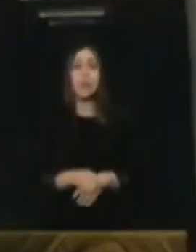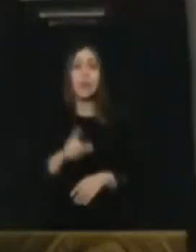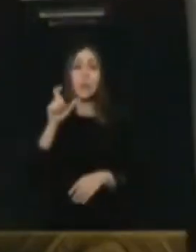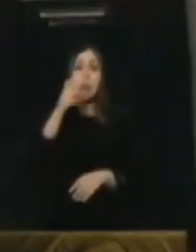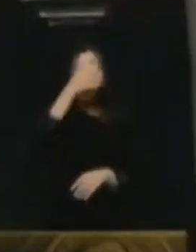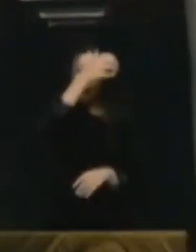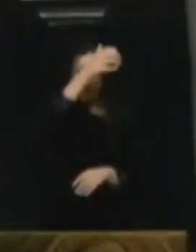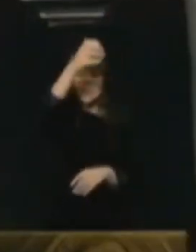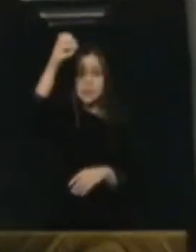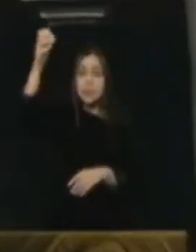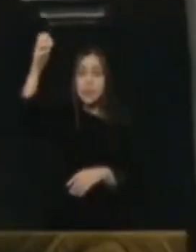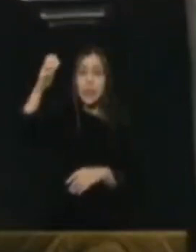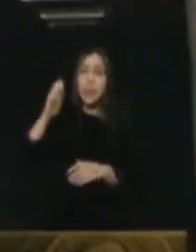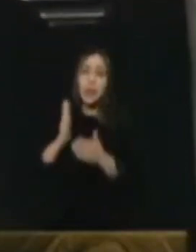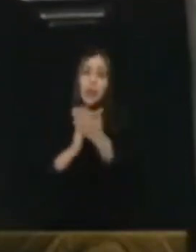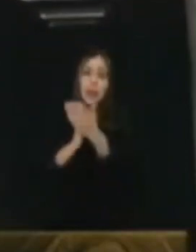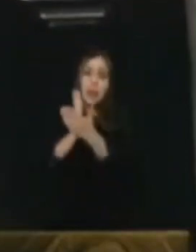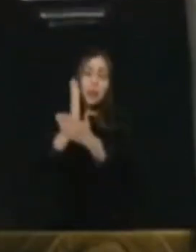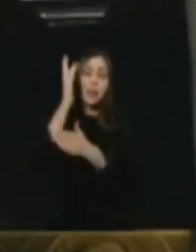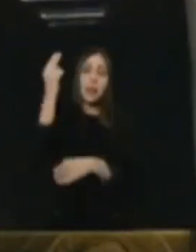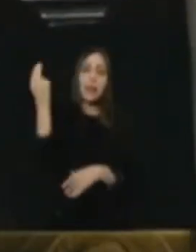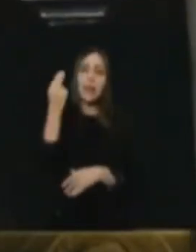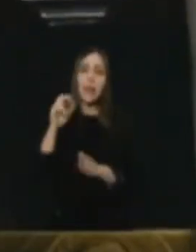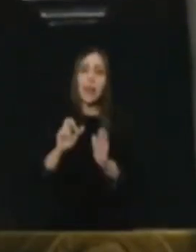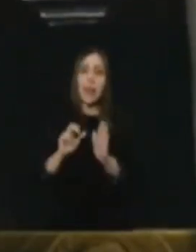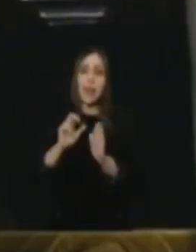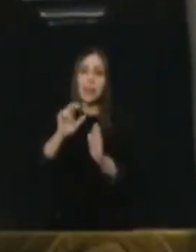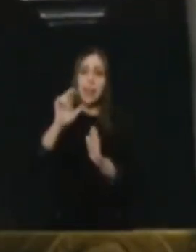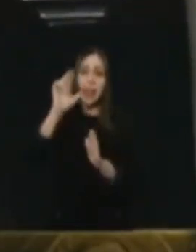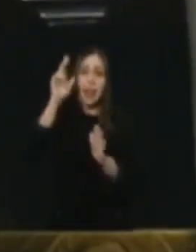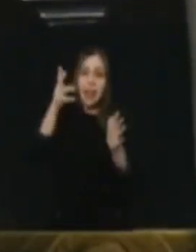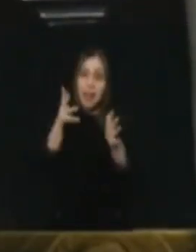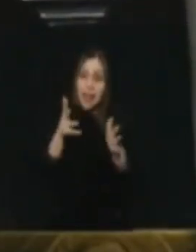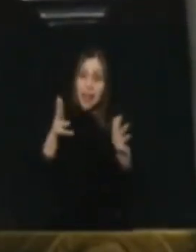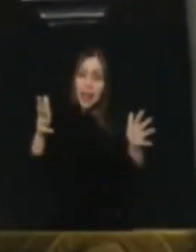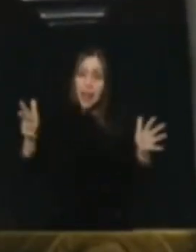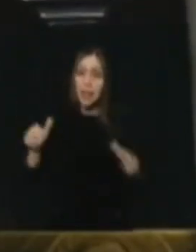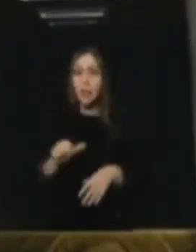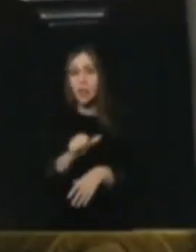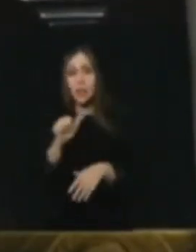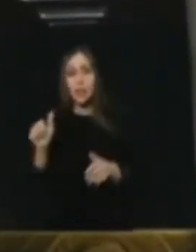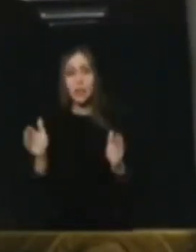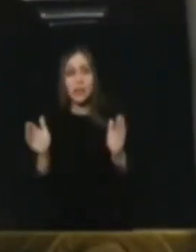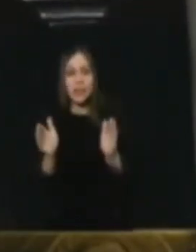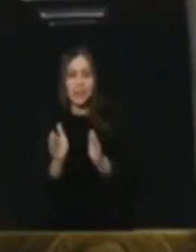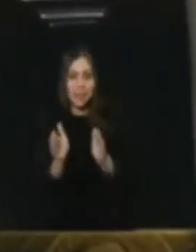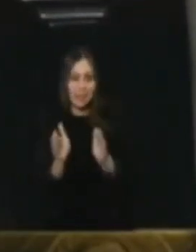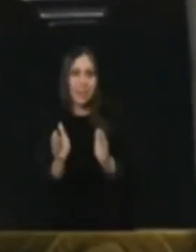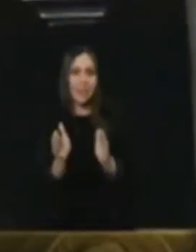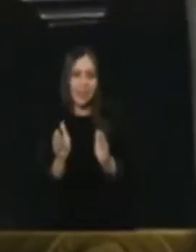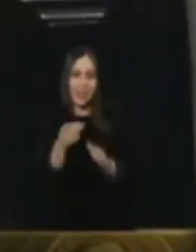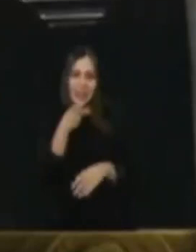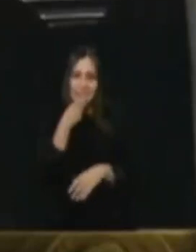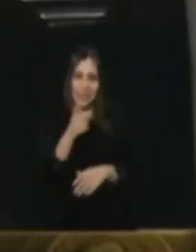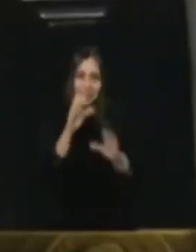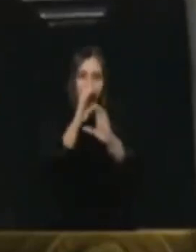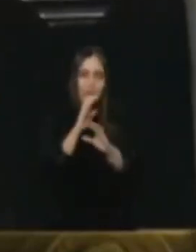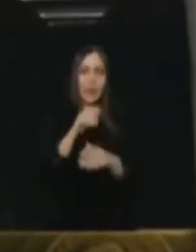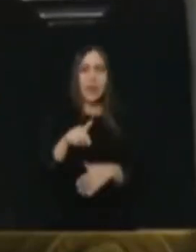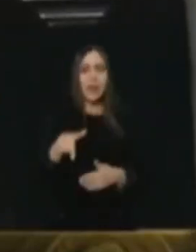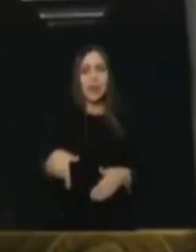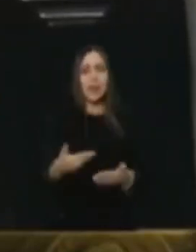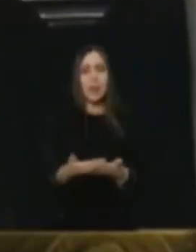una escalera grande y otra chiquita, el Senado de la República